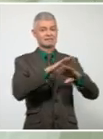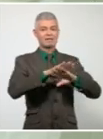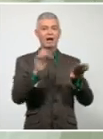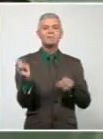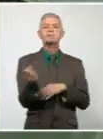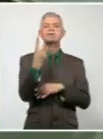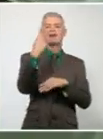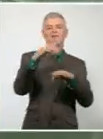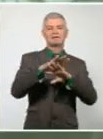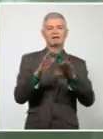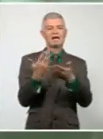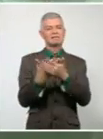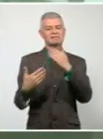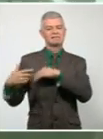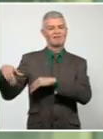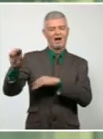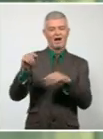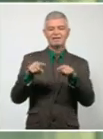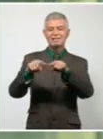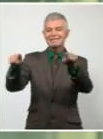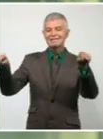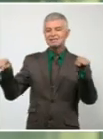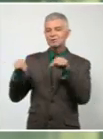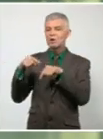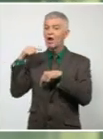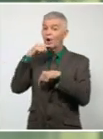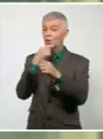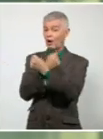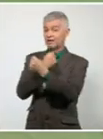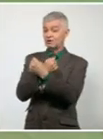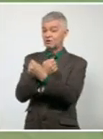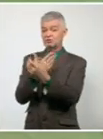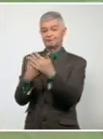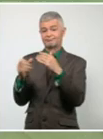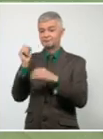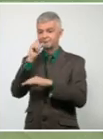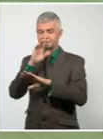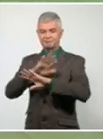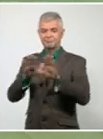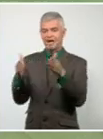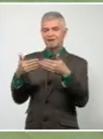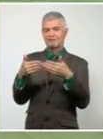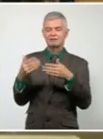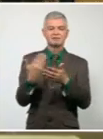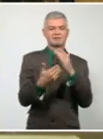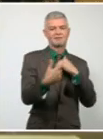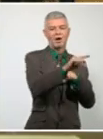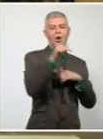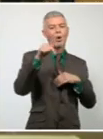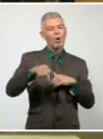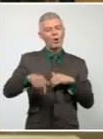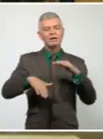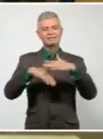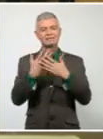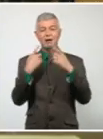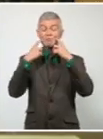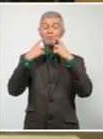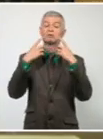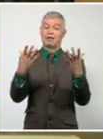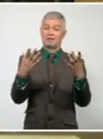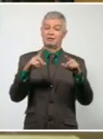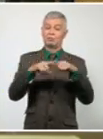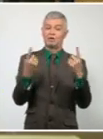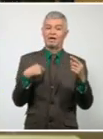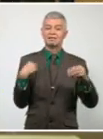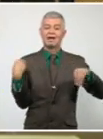de la denominada zona roja a cumplir el tiempo de cuarentena destinado para ellos. Hoy es un día bien importante porque es el día de que se